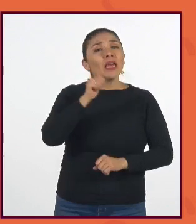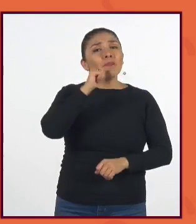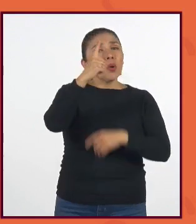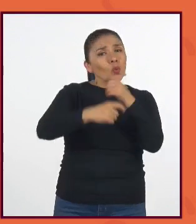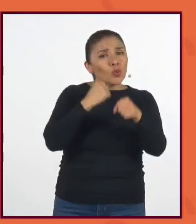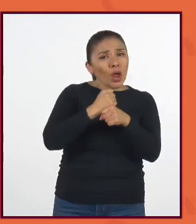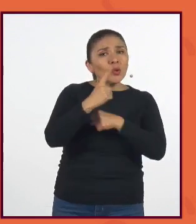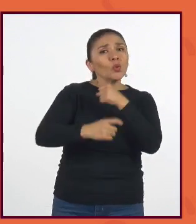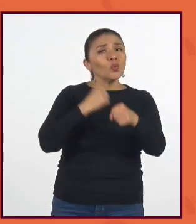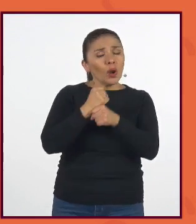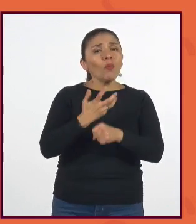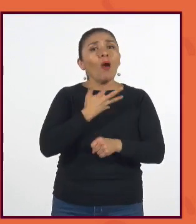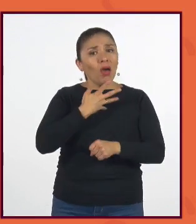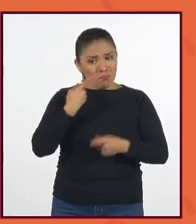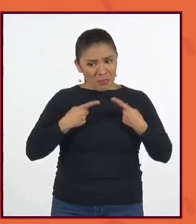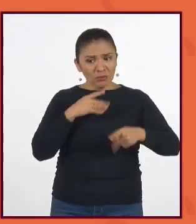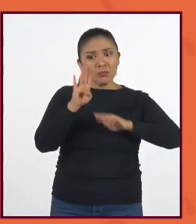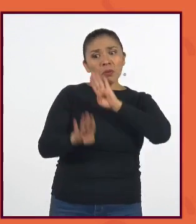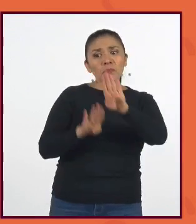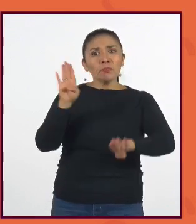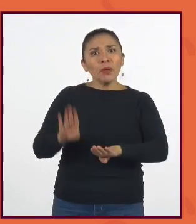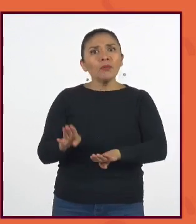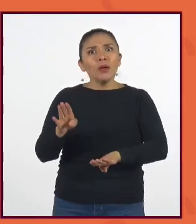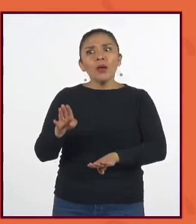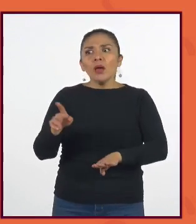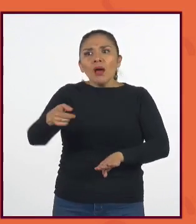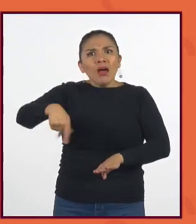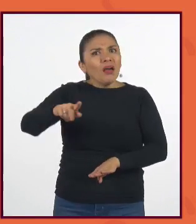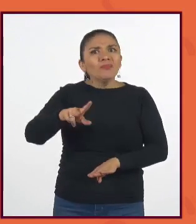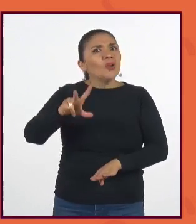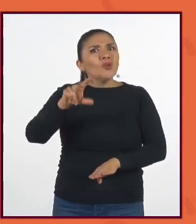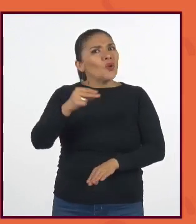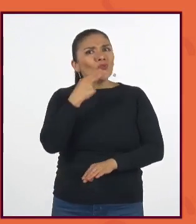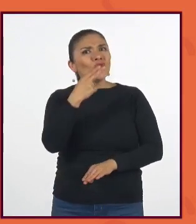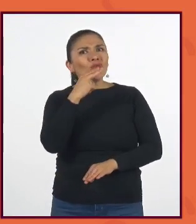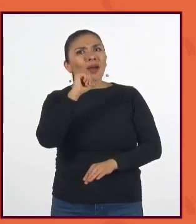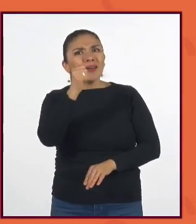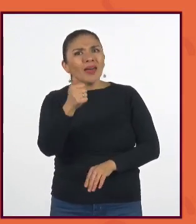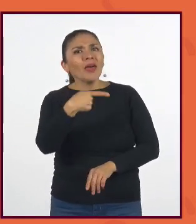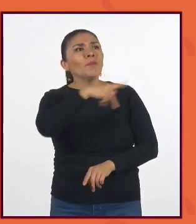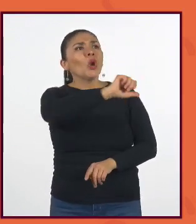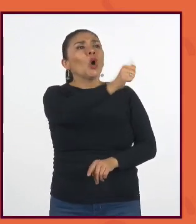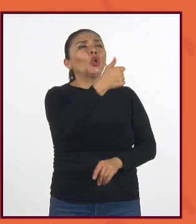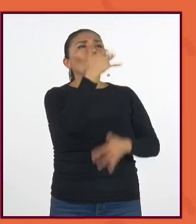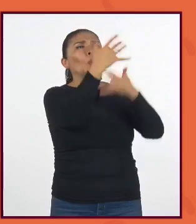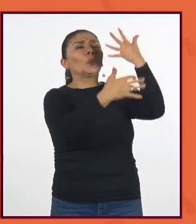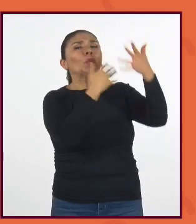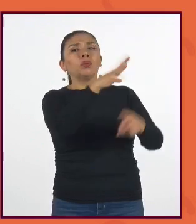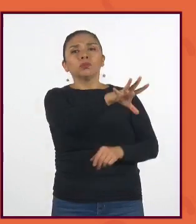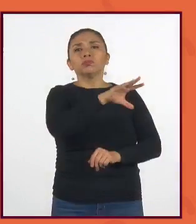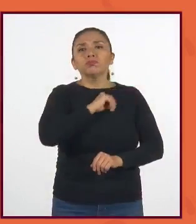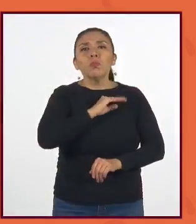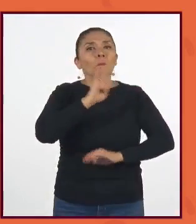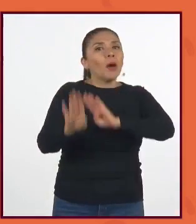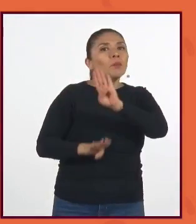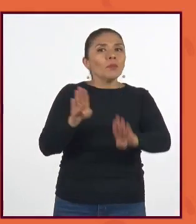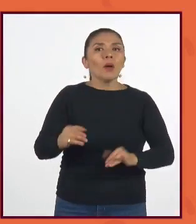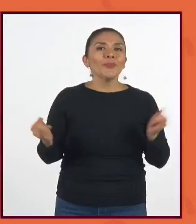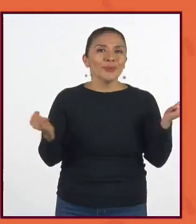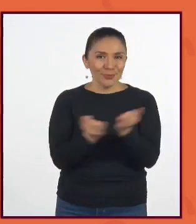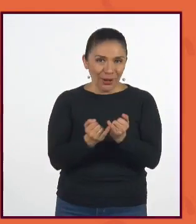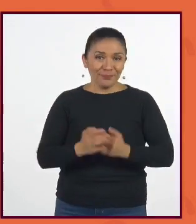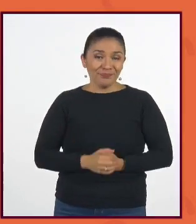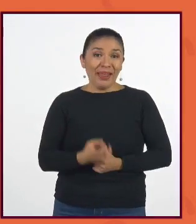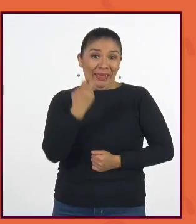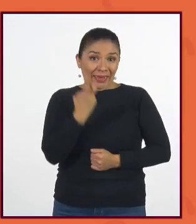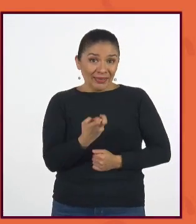exposición al humo ajeno. De verdad. Así es. Sucede lo mismo que a corto y a largo plazo, ¿verdad? Así es. La inhalación pasiva tiene